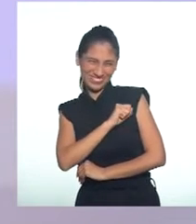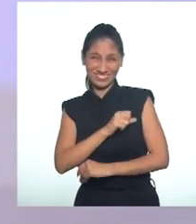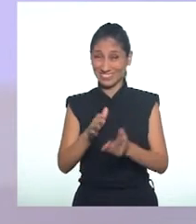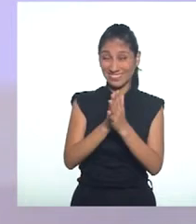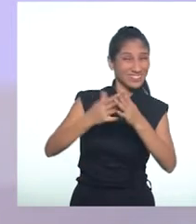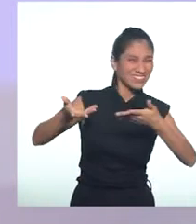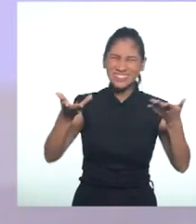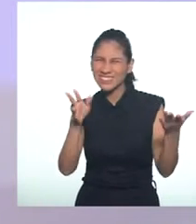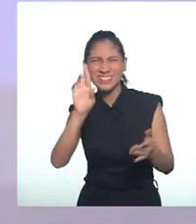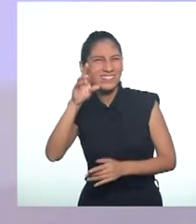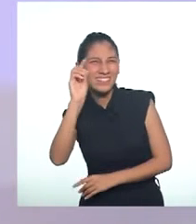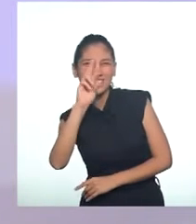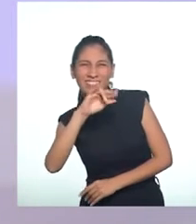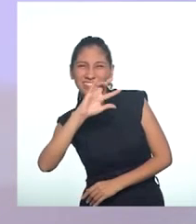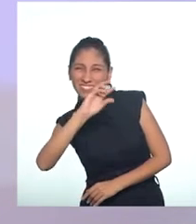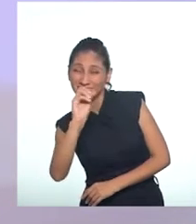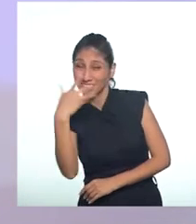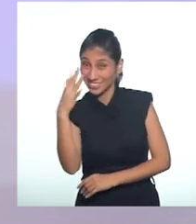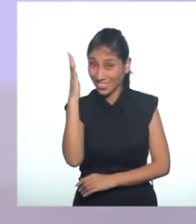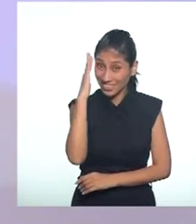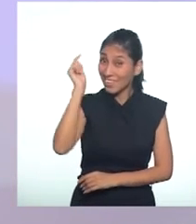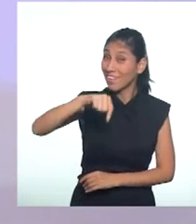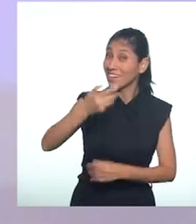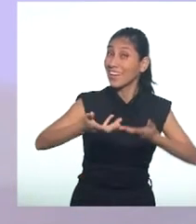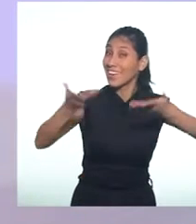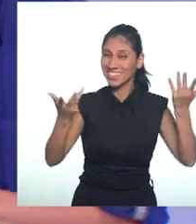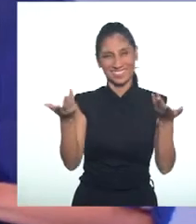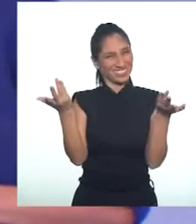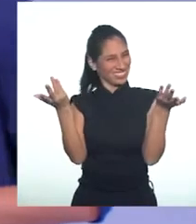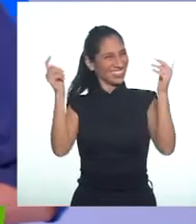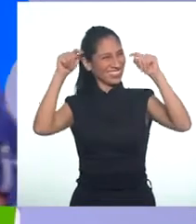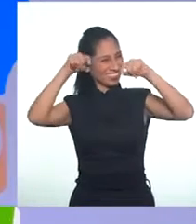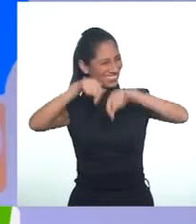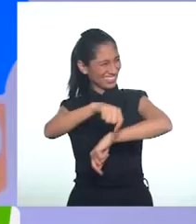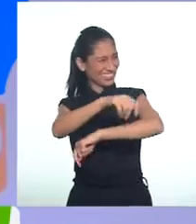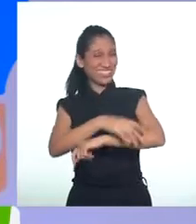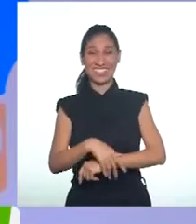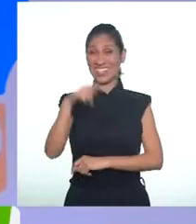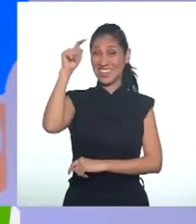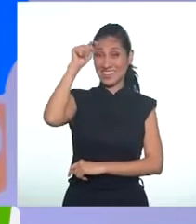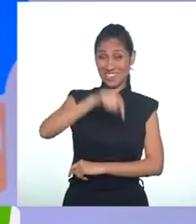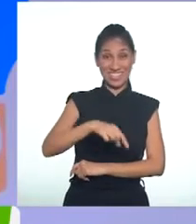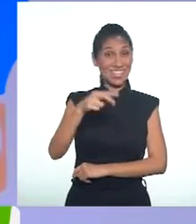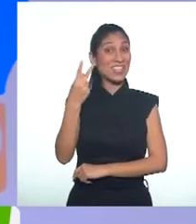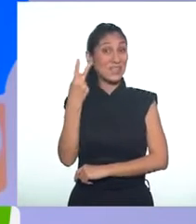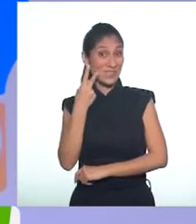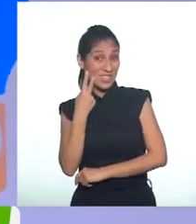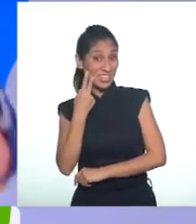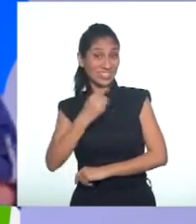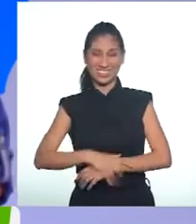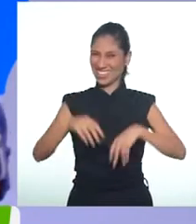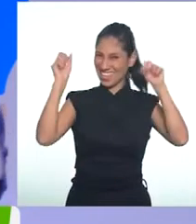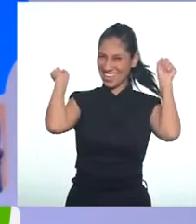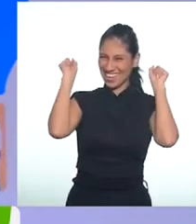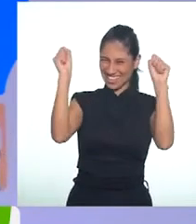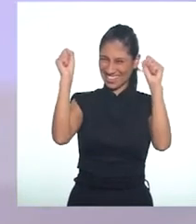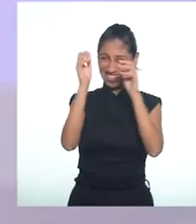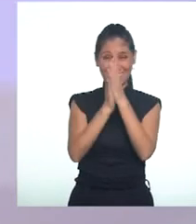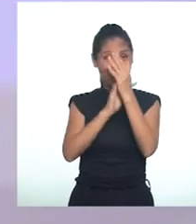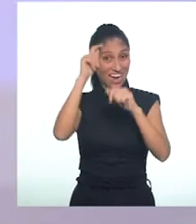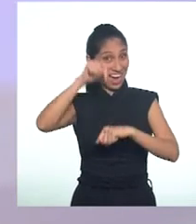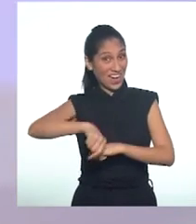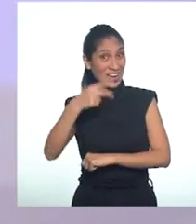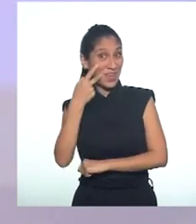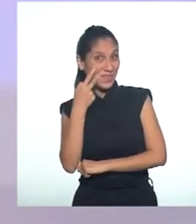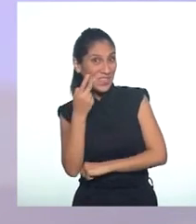de secundaria. ¡Hey, Rodrigo! ¿Sabes qué día es hoy? Claro que sí, Tocino. Hoy es viernes. ¡Sí!